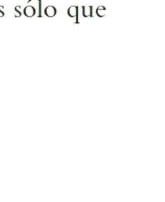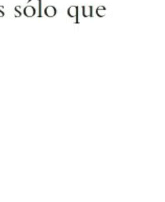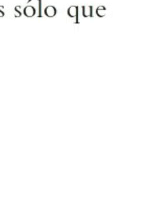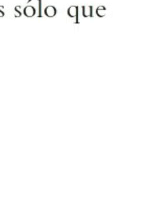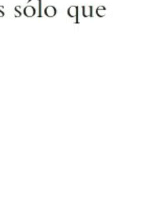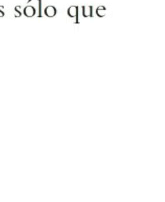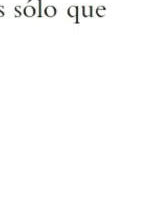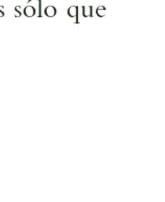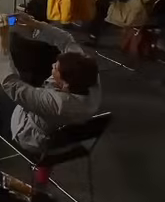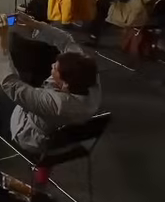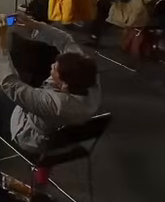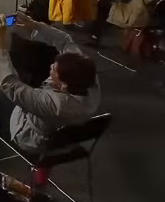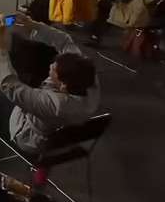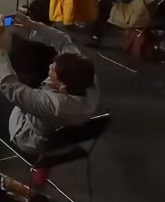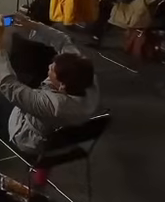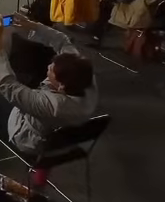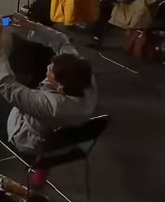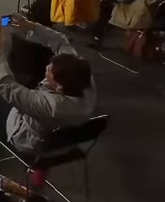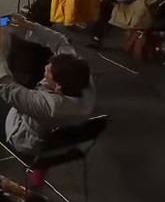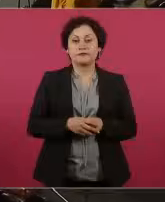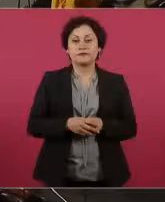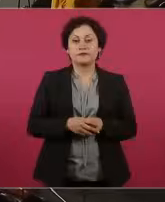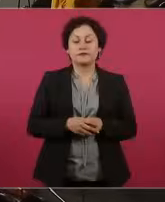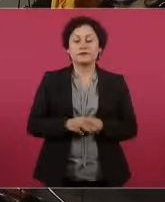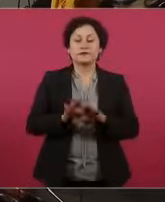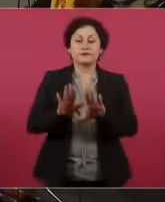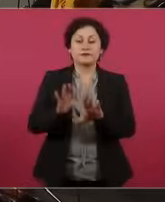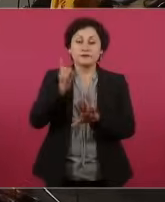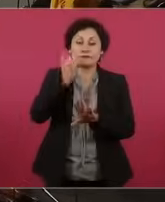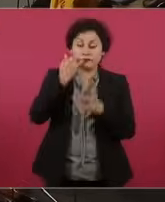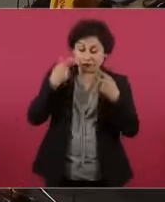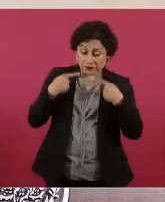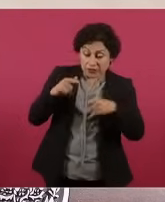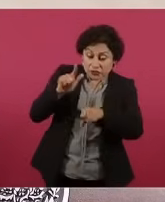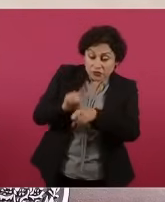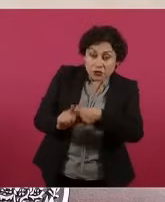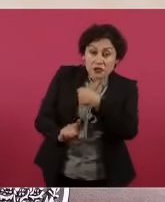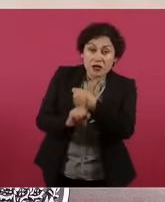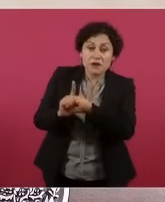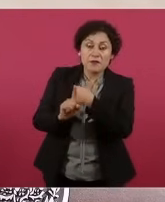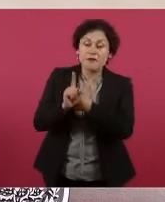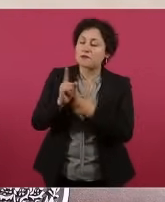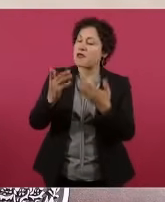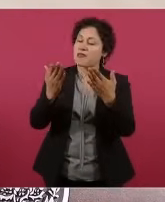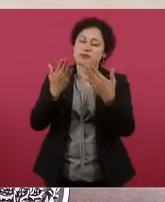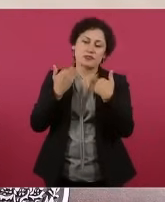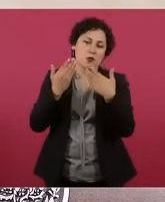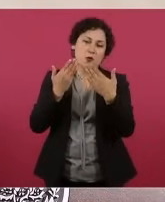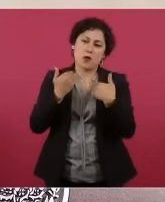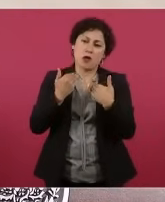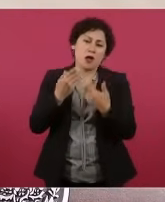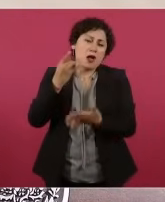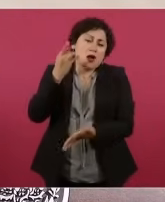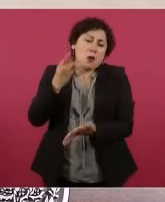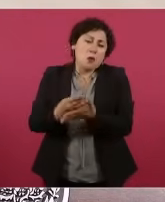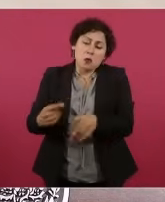Sí, es político en el buen sentido del